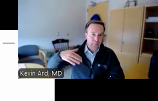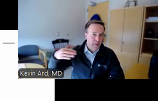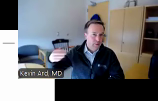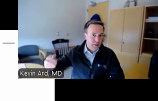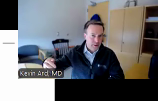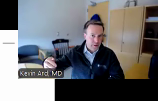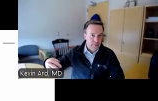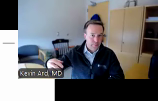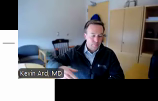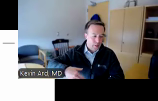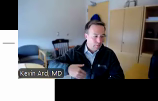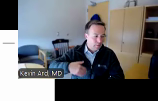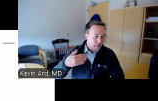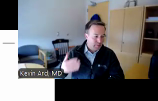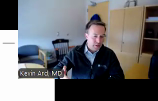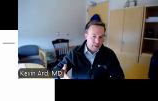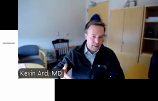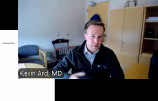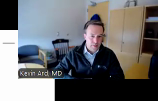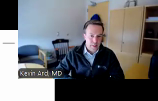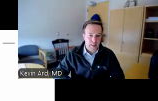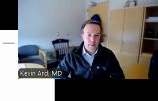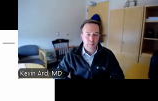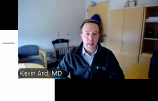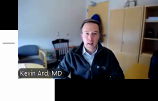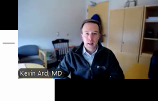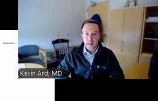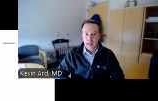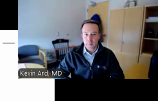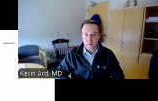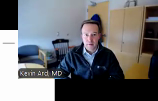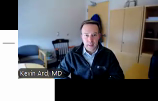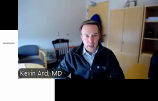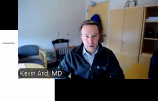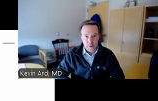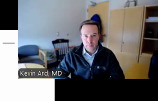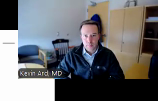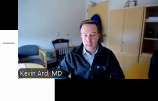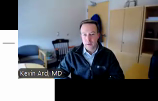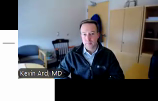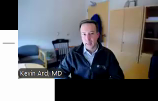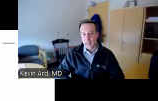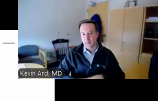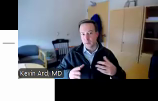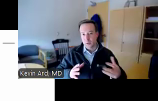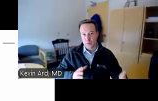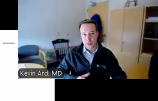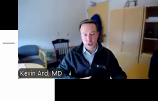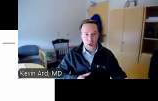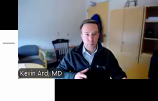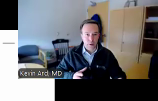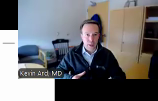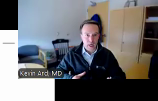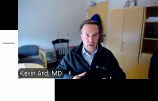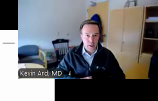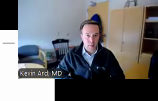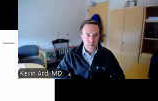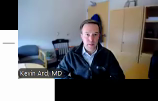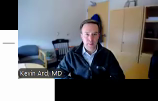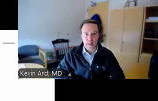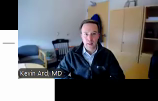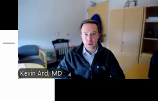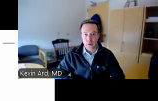que siguen estando sin o libres del contagio del VIH. Sin embargo, darles un poco